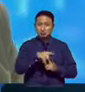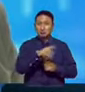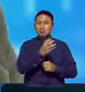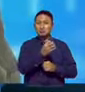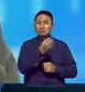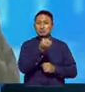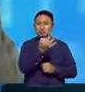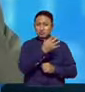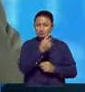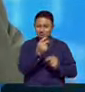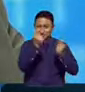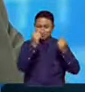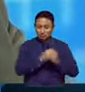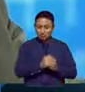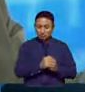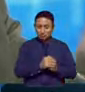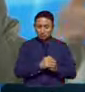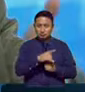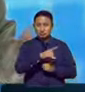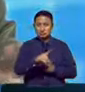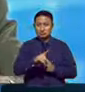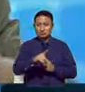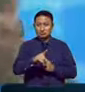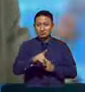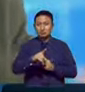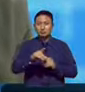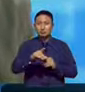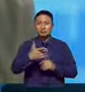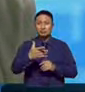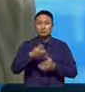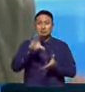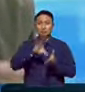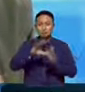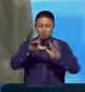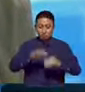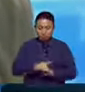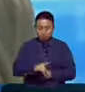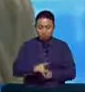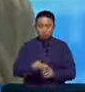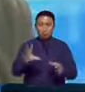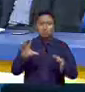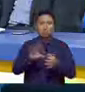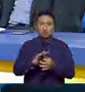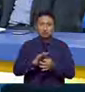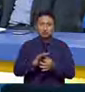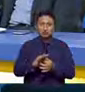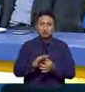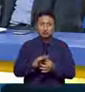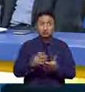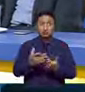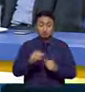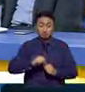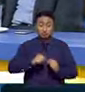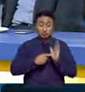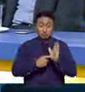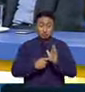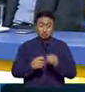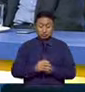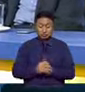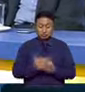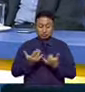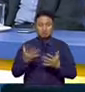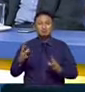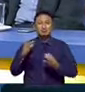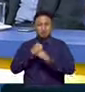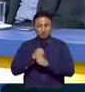rápido, encontró las puertas de su centro de cómputo bloqueadas. Y pusieron candado, ¿no? Sí, lo mostramos luego en la esta televisión. Noche,